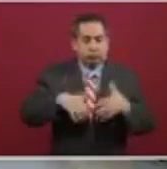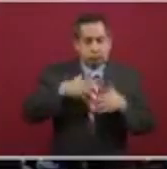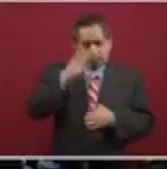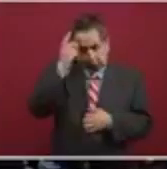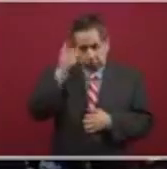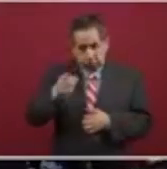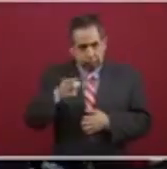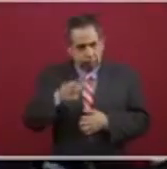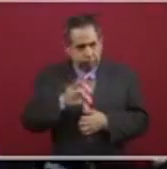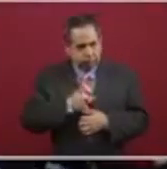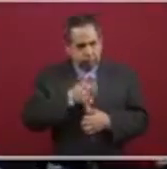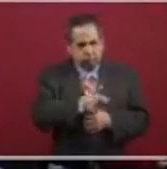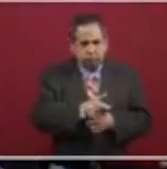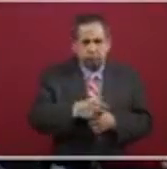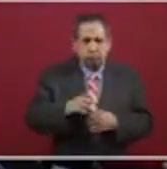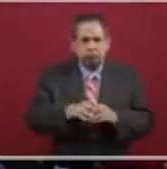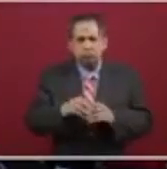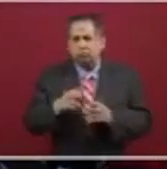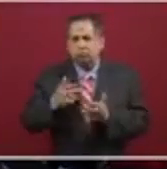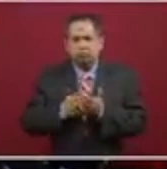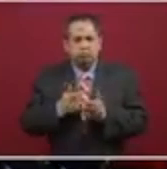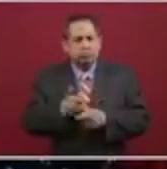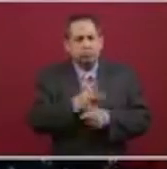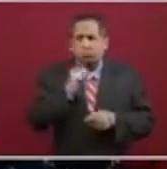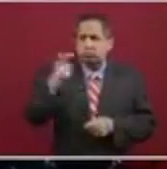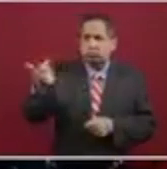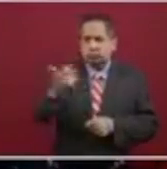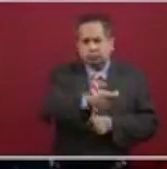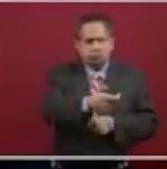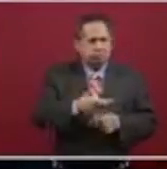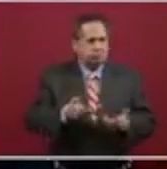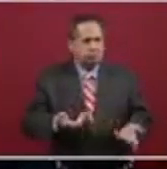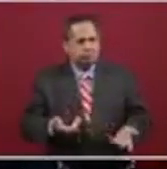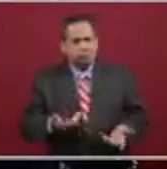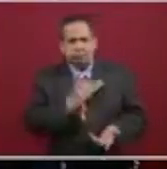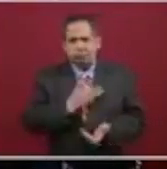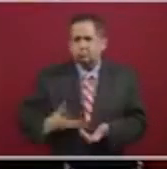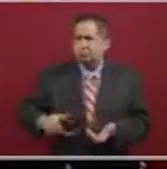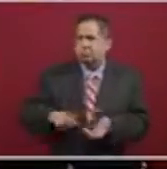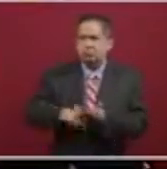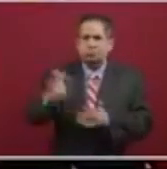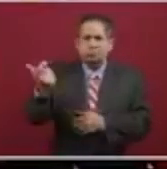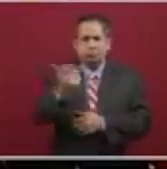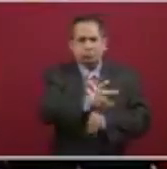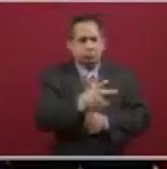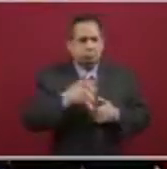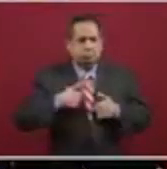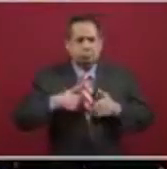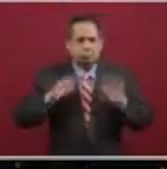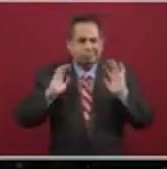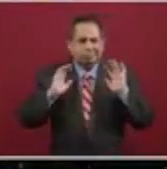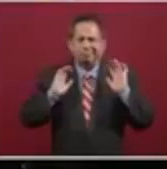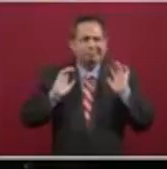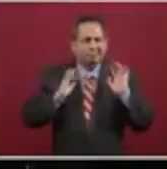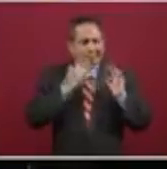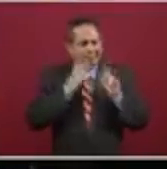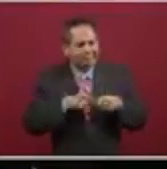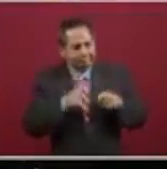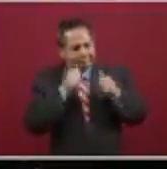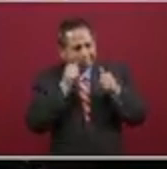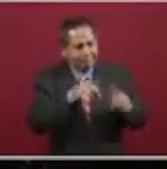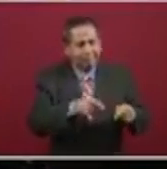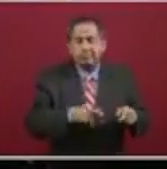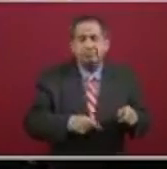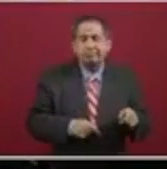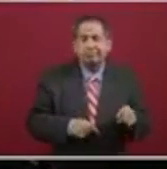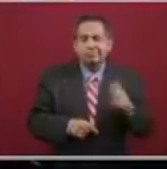están pagando, o la gente de los talleres, etcétera, sino que es la Presidencia de la República. Entonces tienen cierto desdén por realizar la actividad